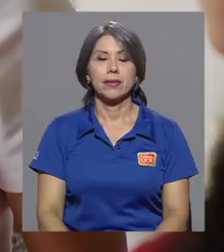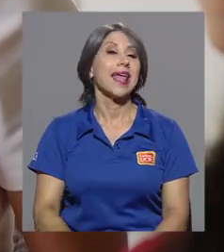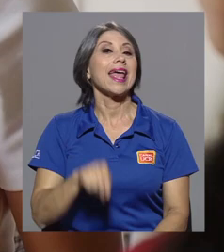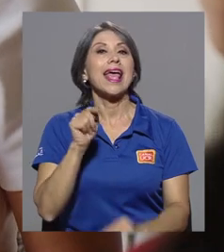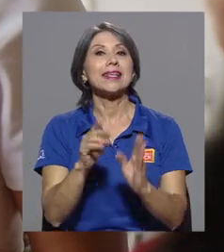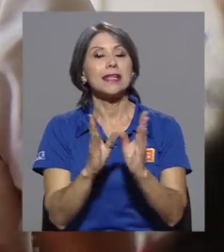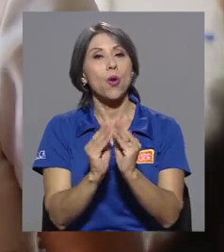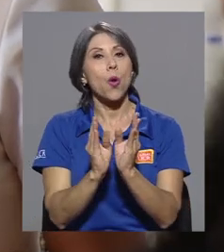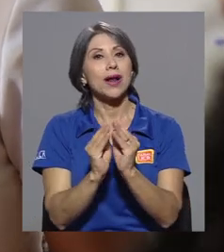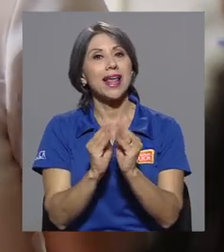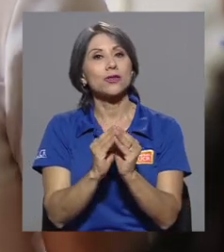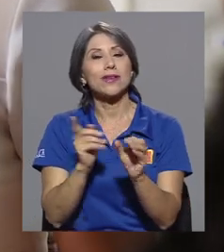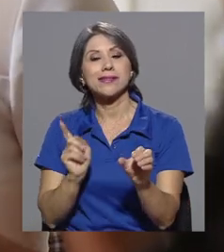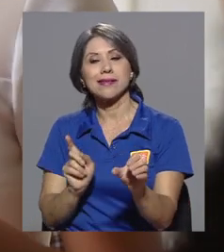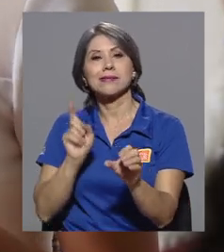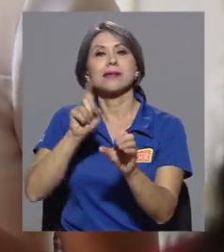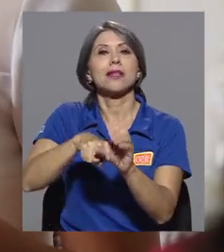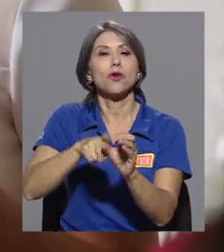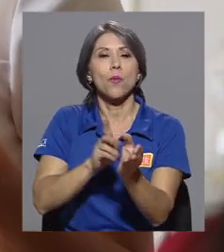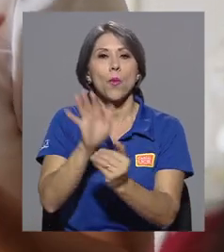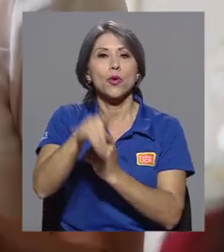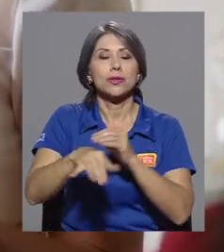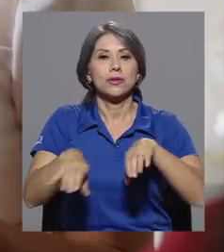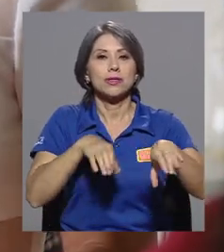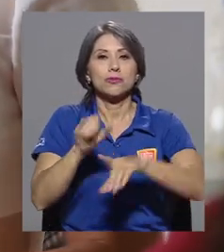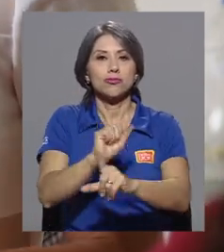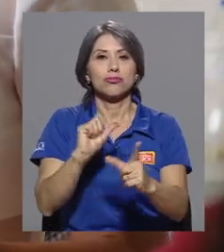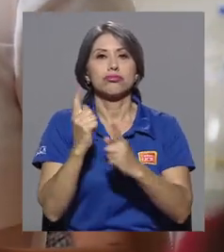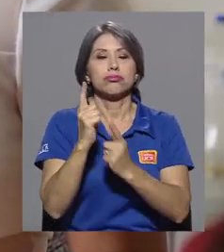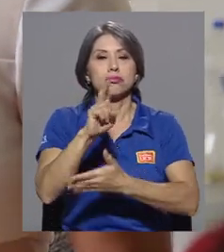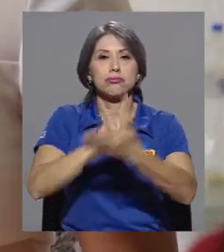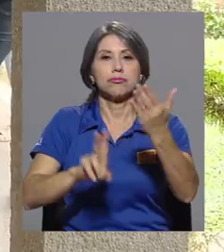Este congreso está adscrito como proyecto de acción social de la